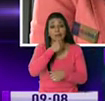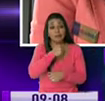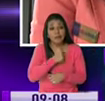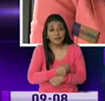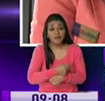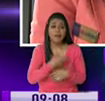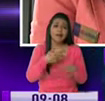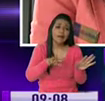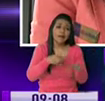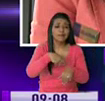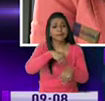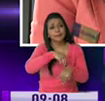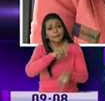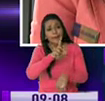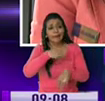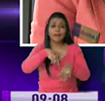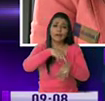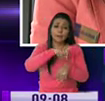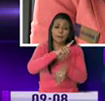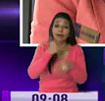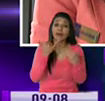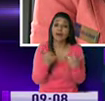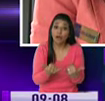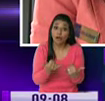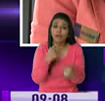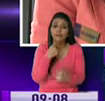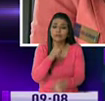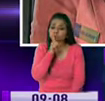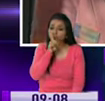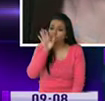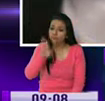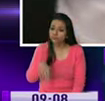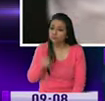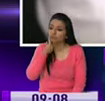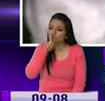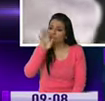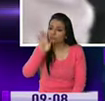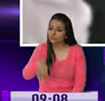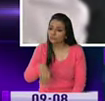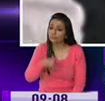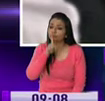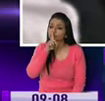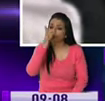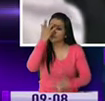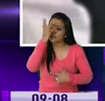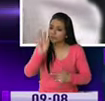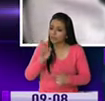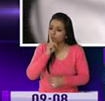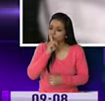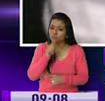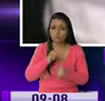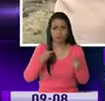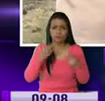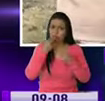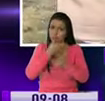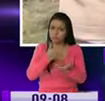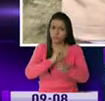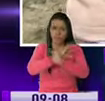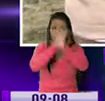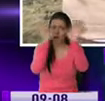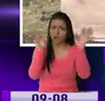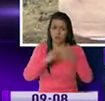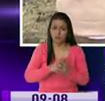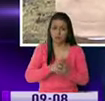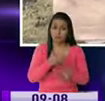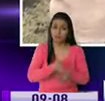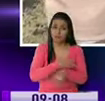antaño, y ahora algunos hogares conservan, ¿no? De que más bien cállese, mijito, y no diga nada de lo que tienen. cuando lo mejor es hablar claramente, hacer